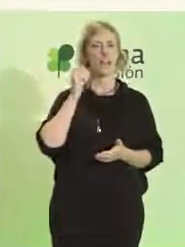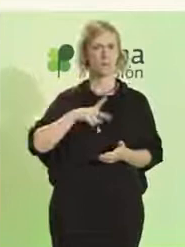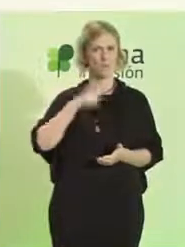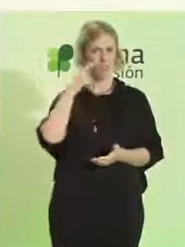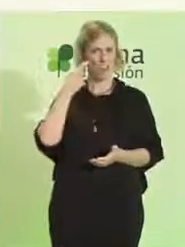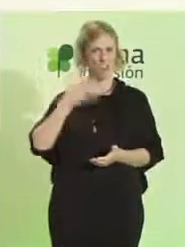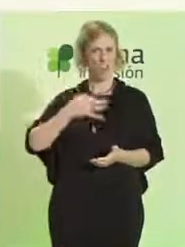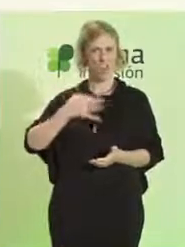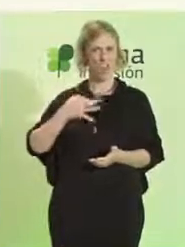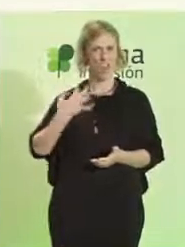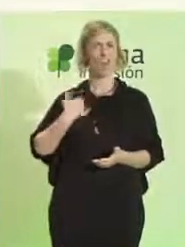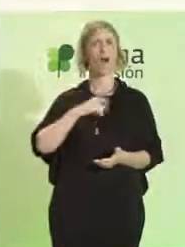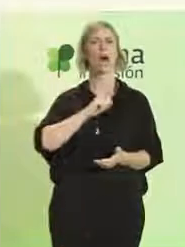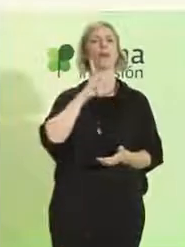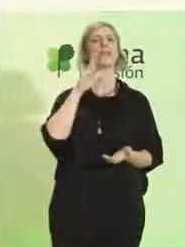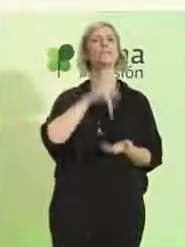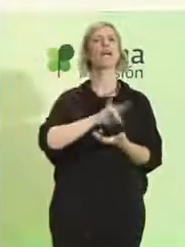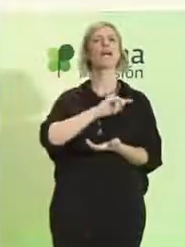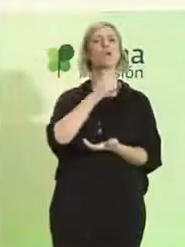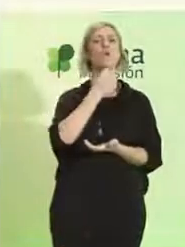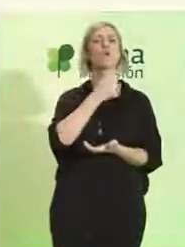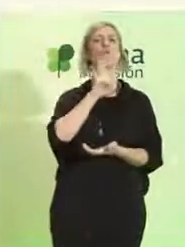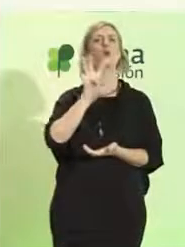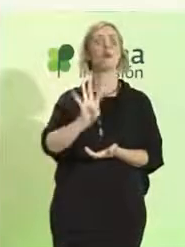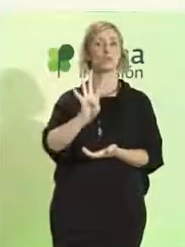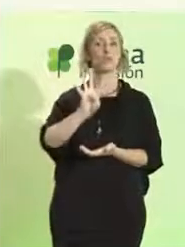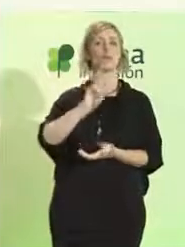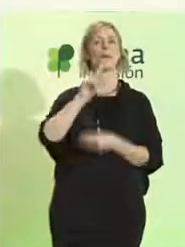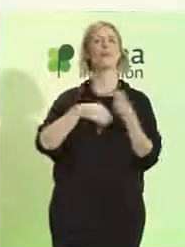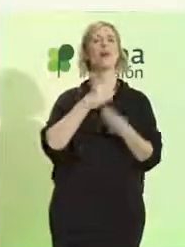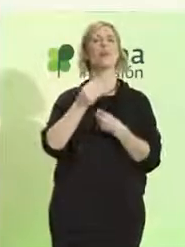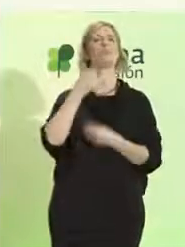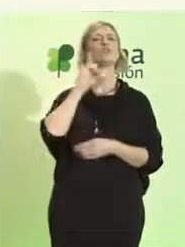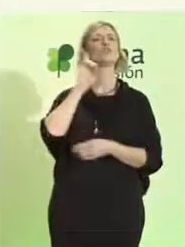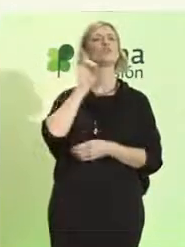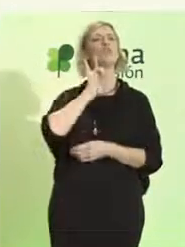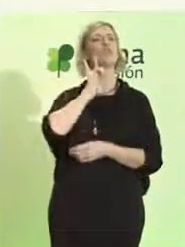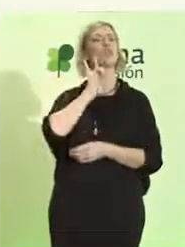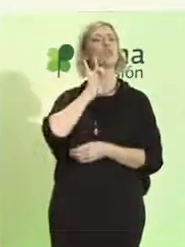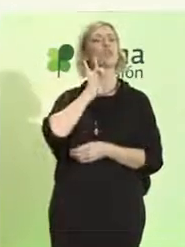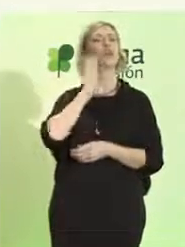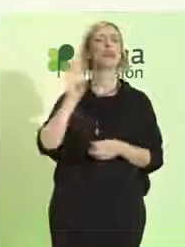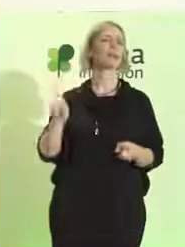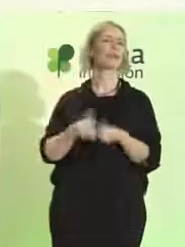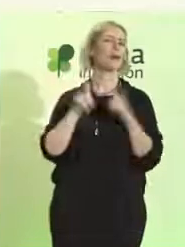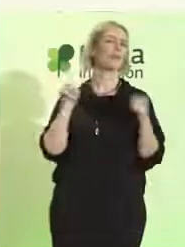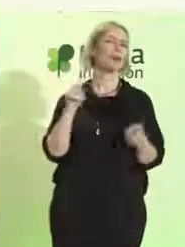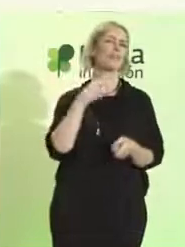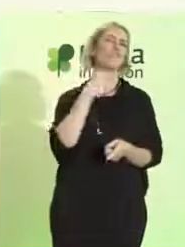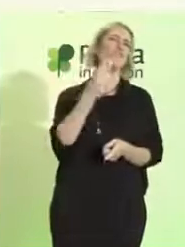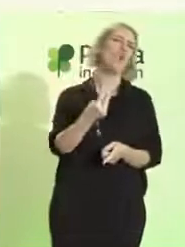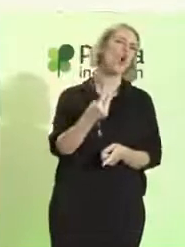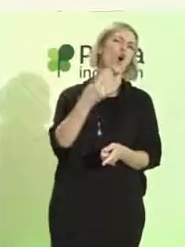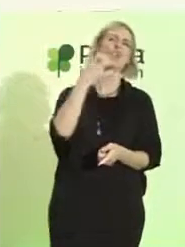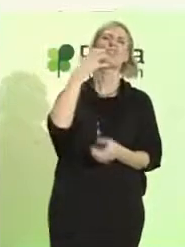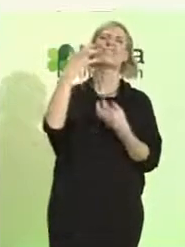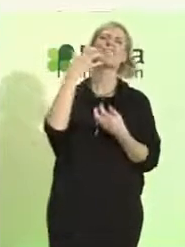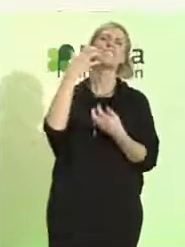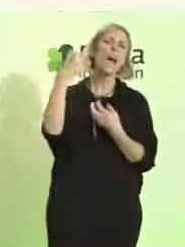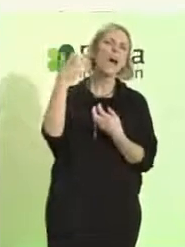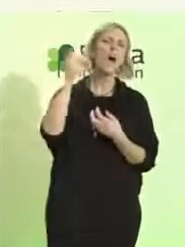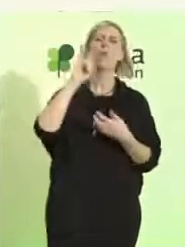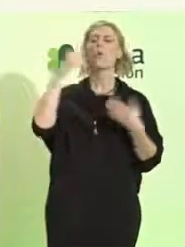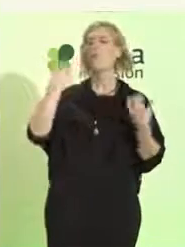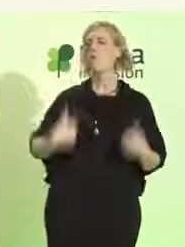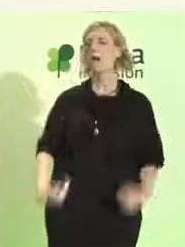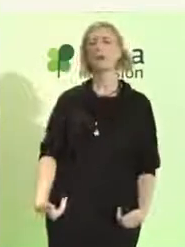Ahora, cuando cuente cuatro, vamos a hacer un sonido. Da igual si usáis la voz, gritáis, toquéis con el cuerpo,